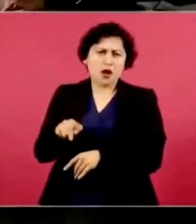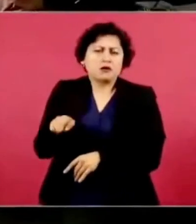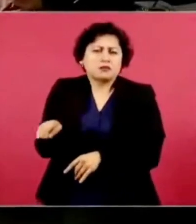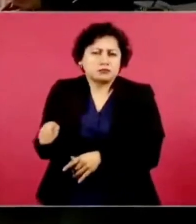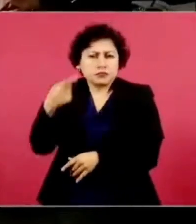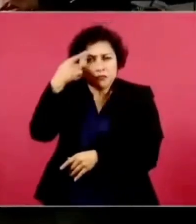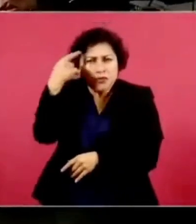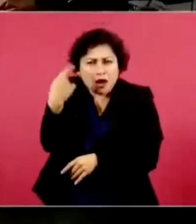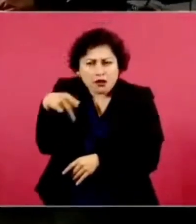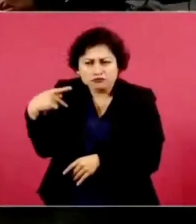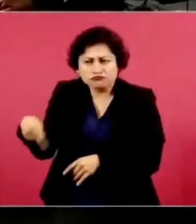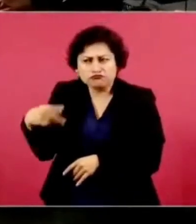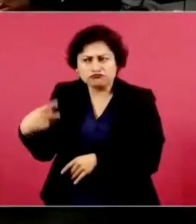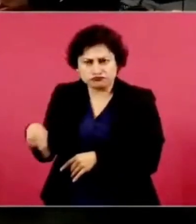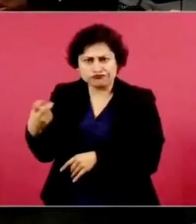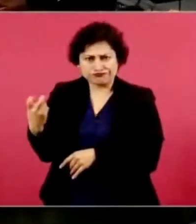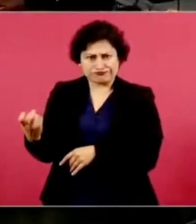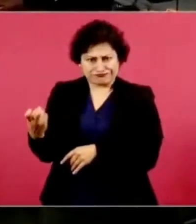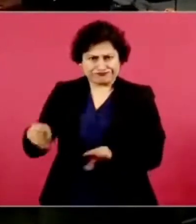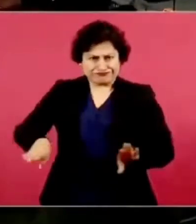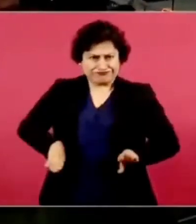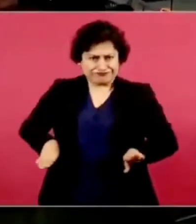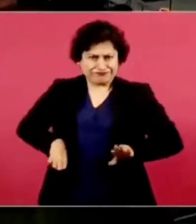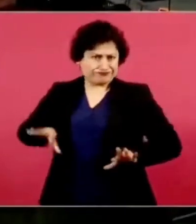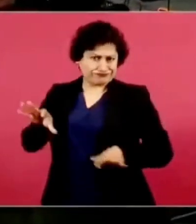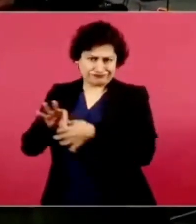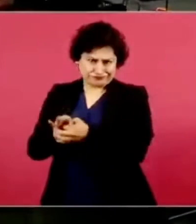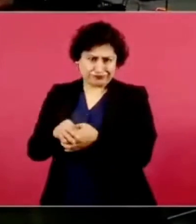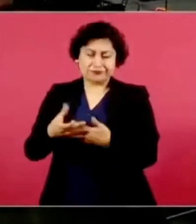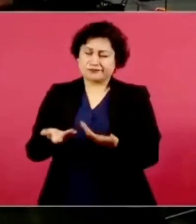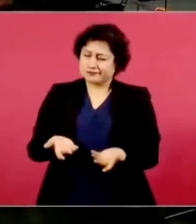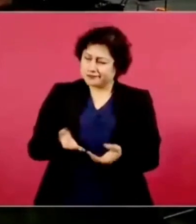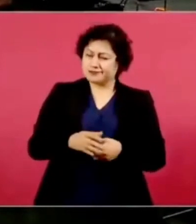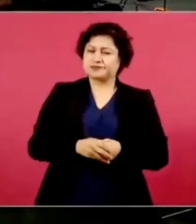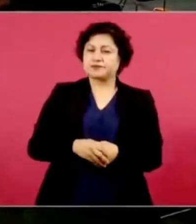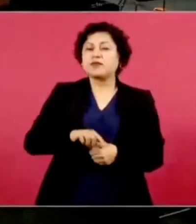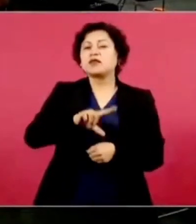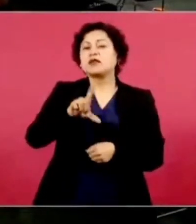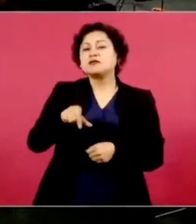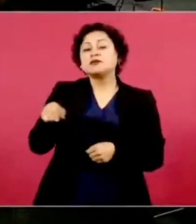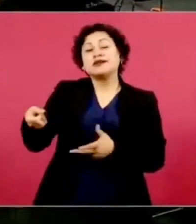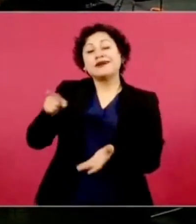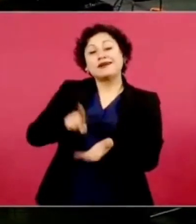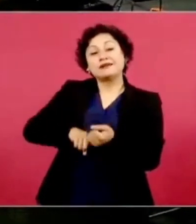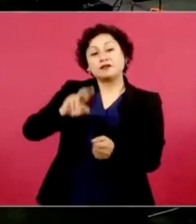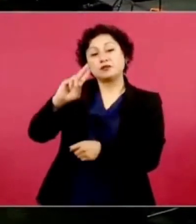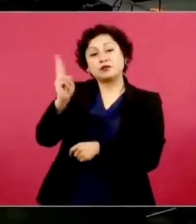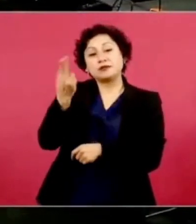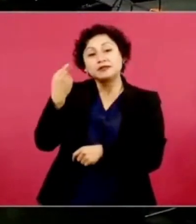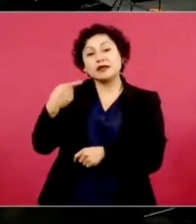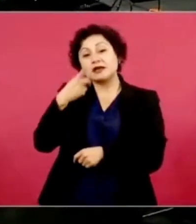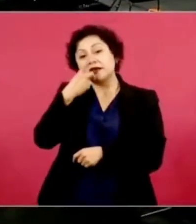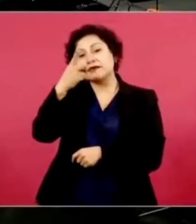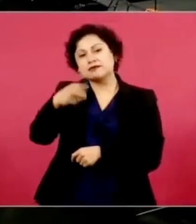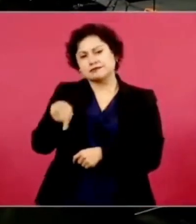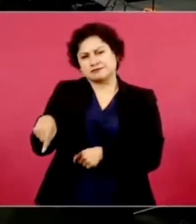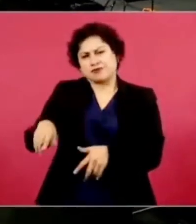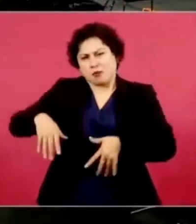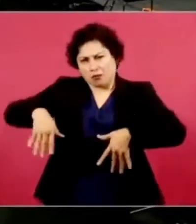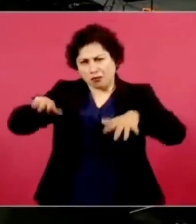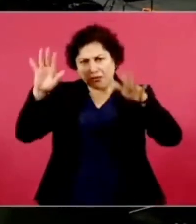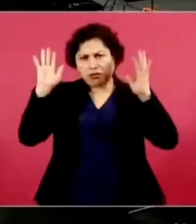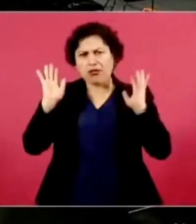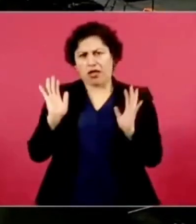estudios. Aparentemente les decían que si ya se habían ido a otra universidad, tenían la posibilidad de irse